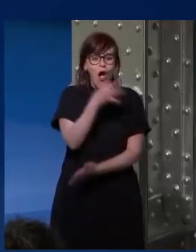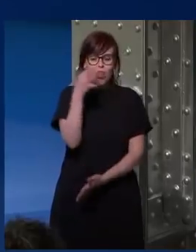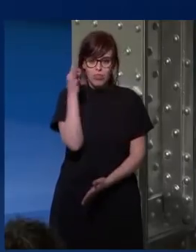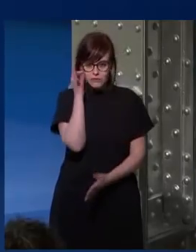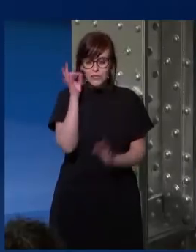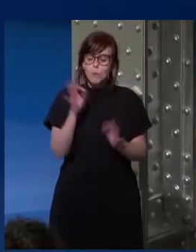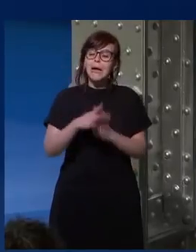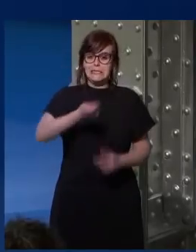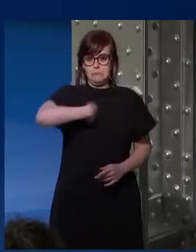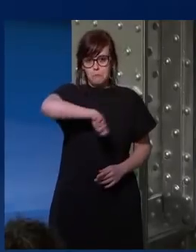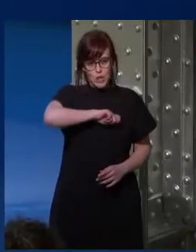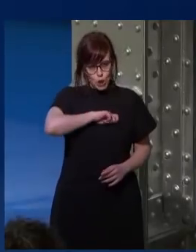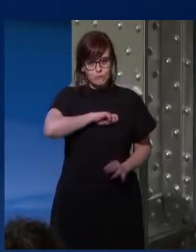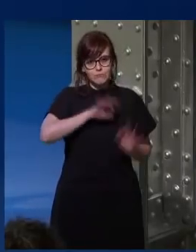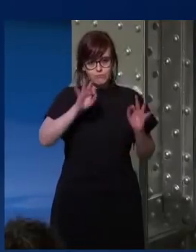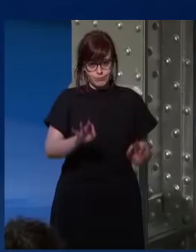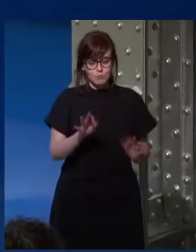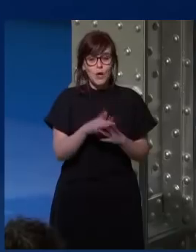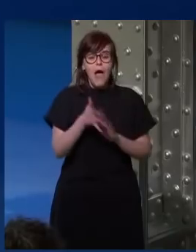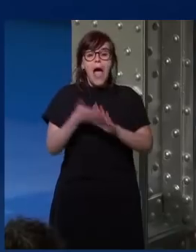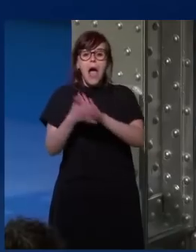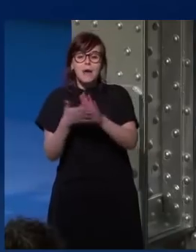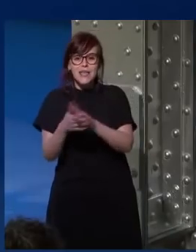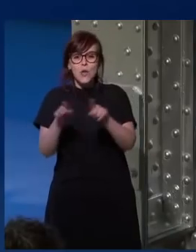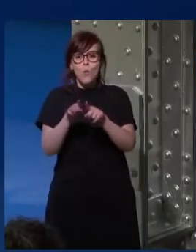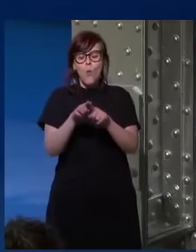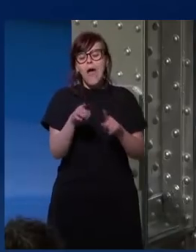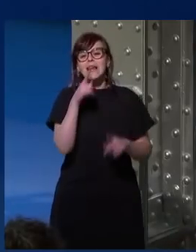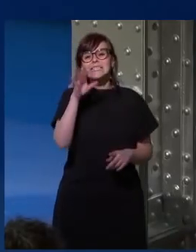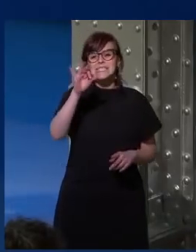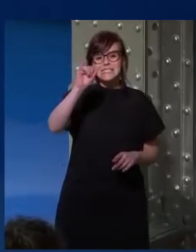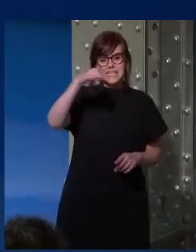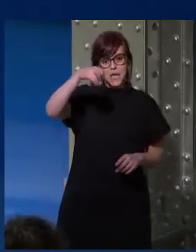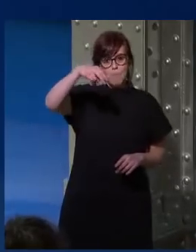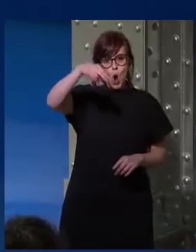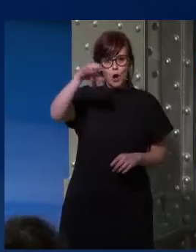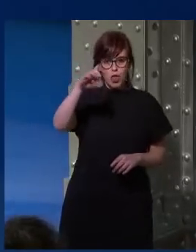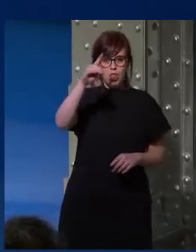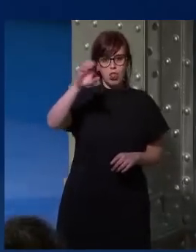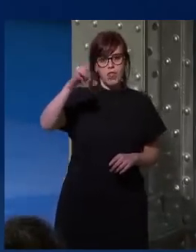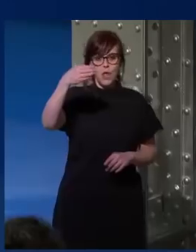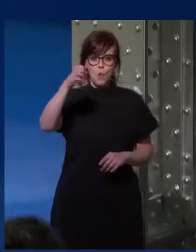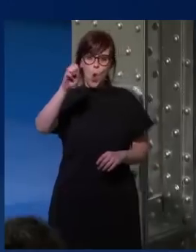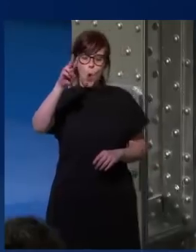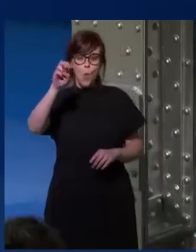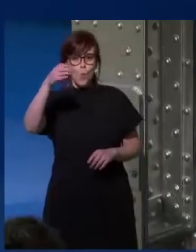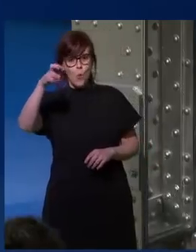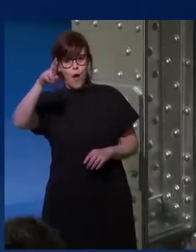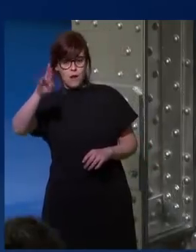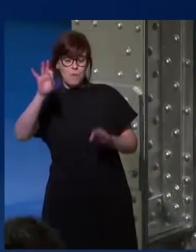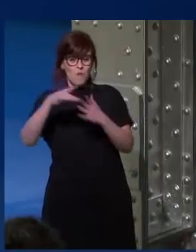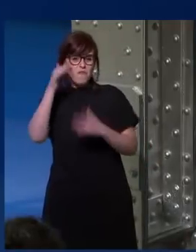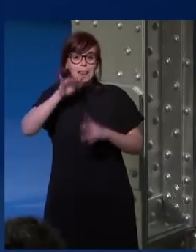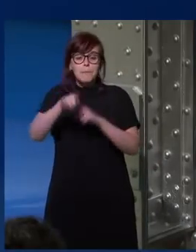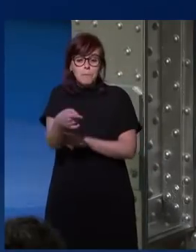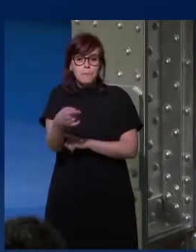son mujeres españolas, porque hemos escuchado mucho hablar de Simone de Beauvoir y todo eso, pero cuando vienes aquí a casa dices, a ver cuáles son mis referentes.